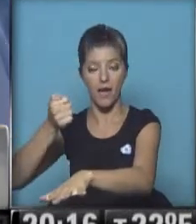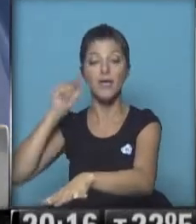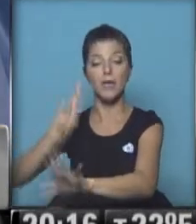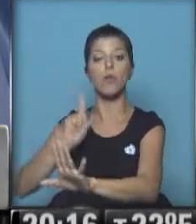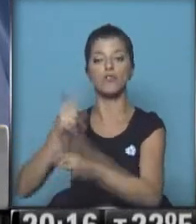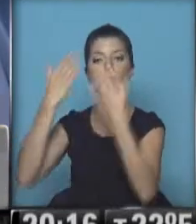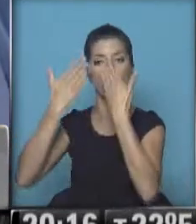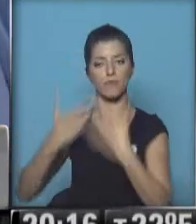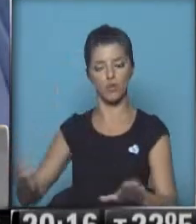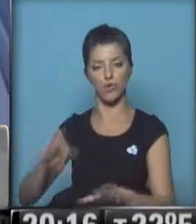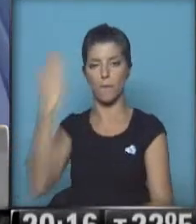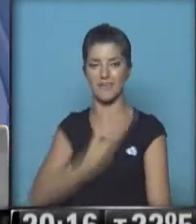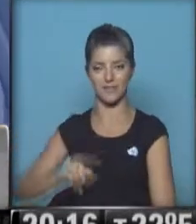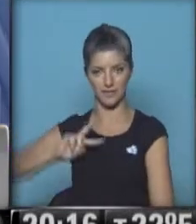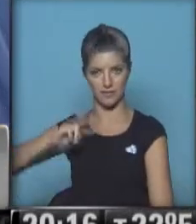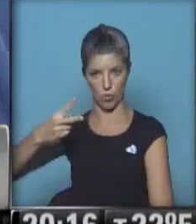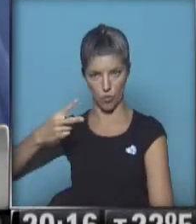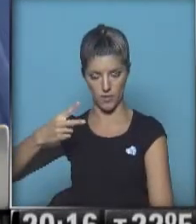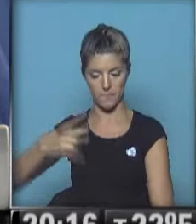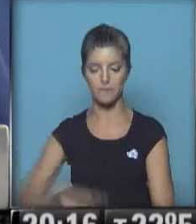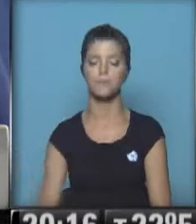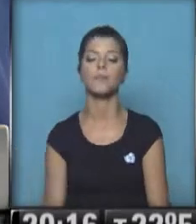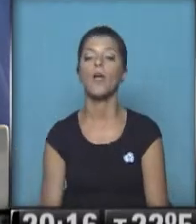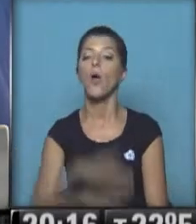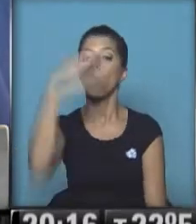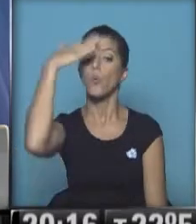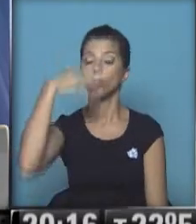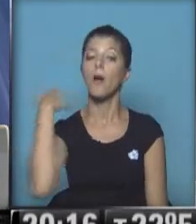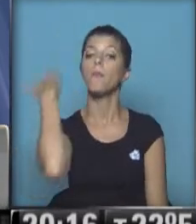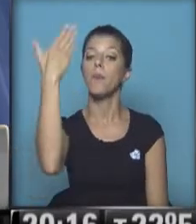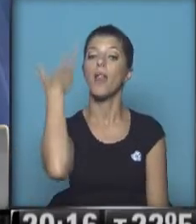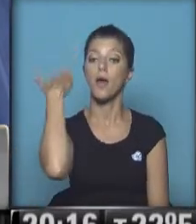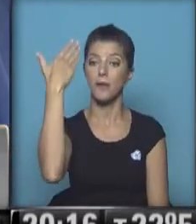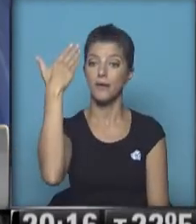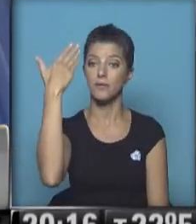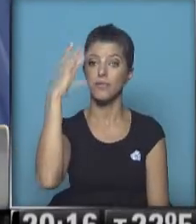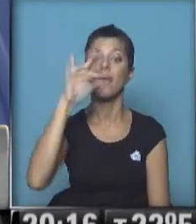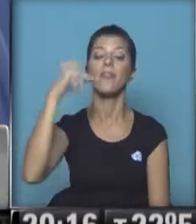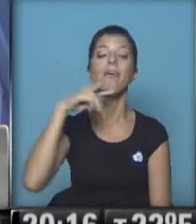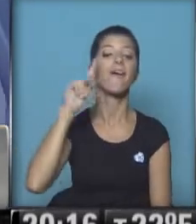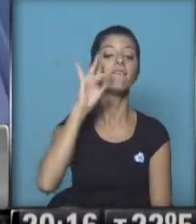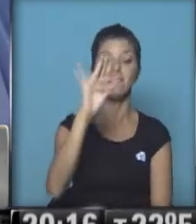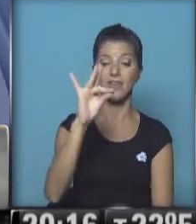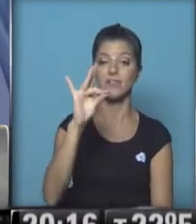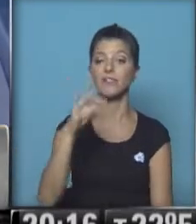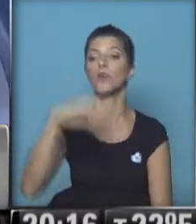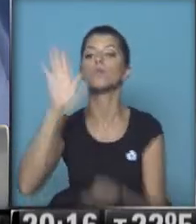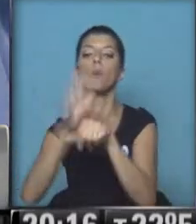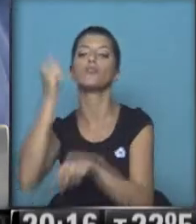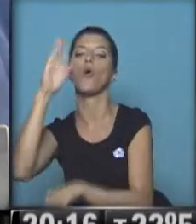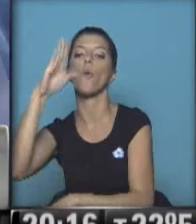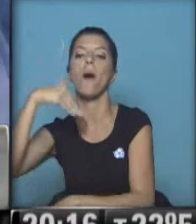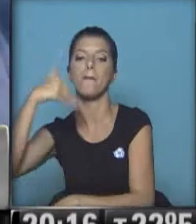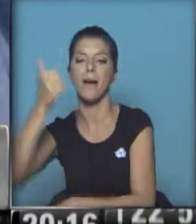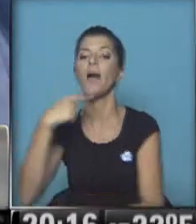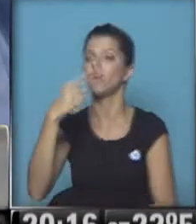la vicepresidenta de ese país. Las últimas palabras de Granger cuando asumió fueron al estilo de Barack Obama: sí